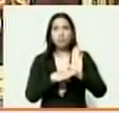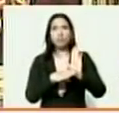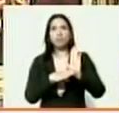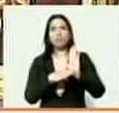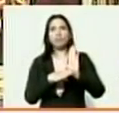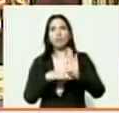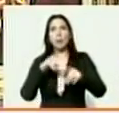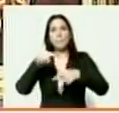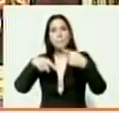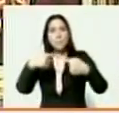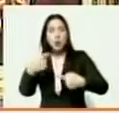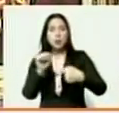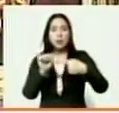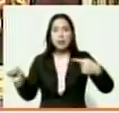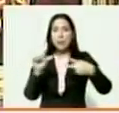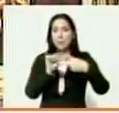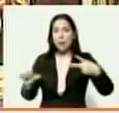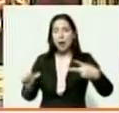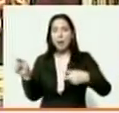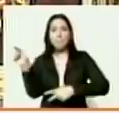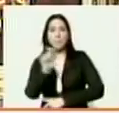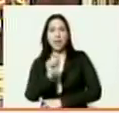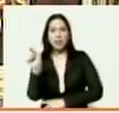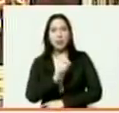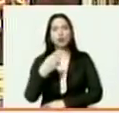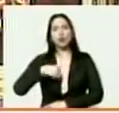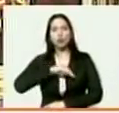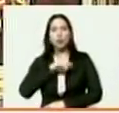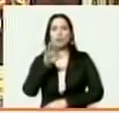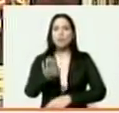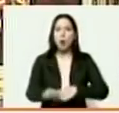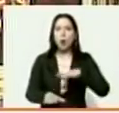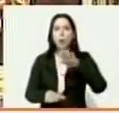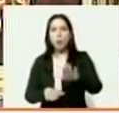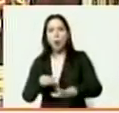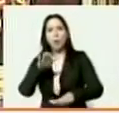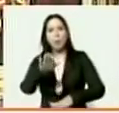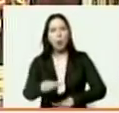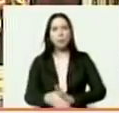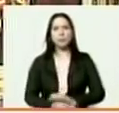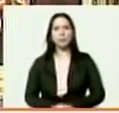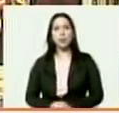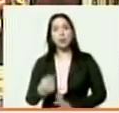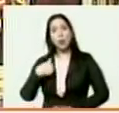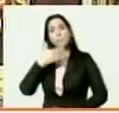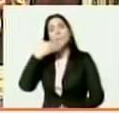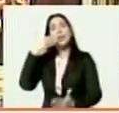en las próximas semanas y los próximos meses vamos a dar. Yo le pido